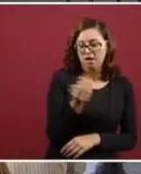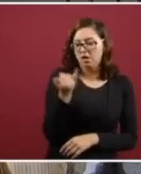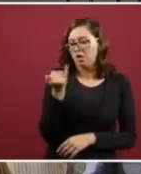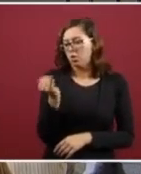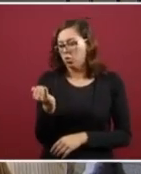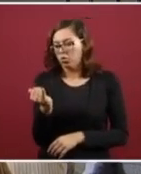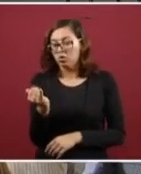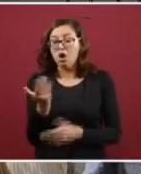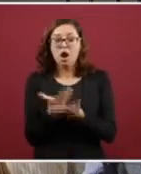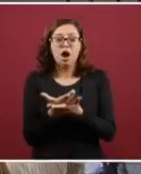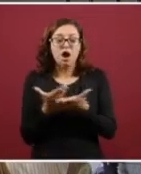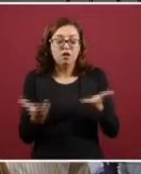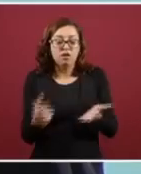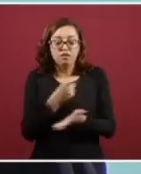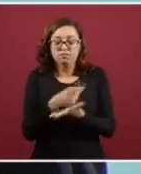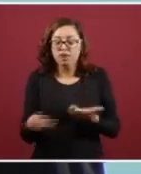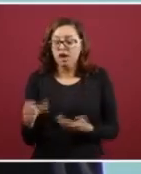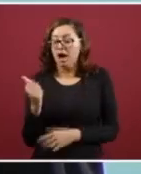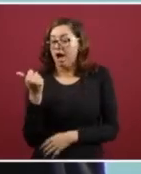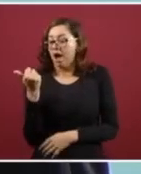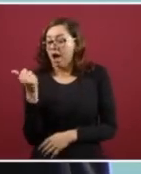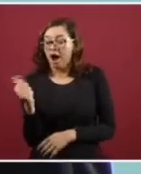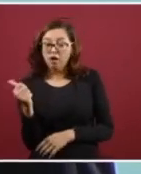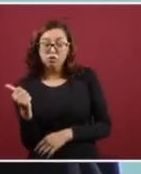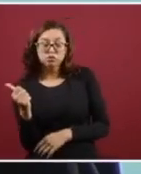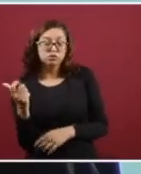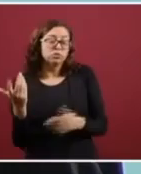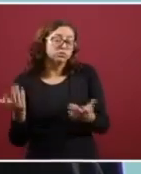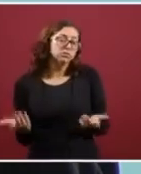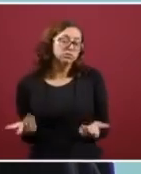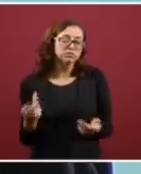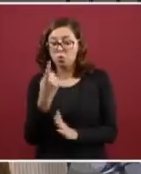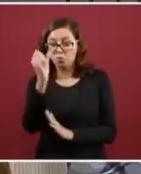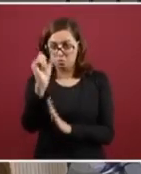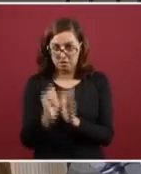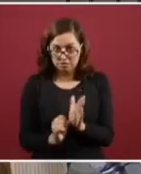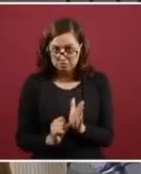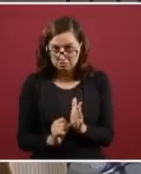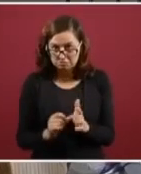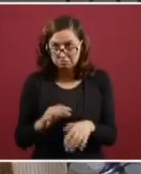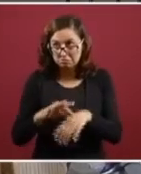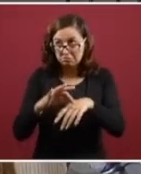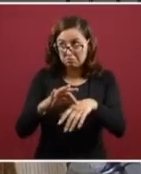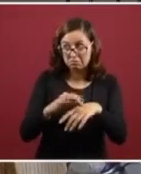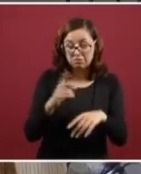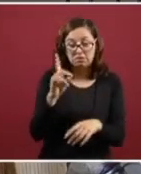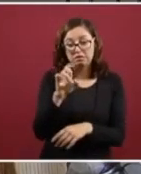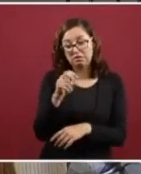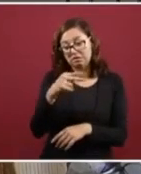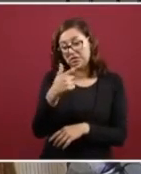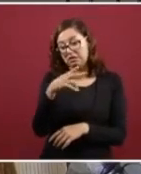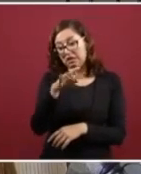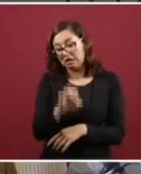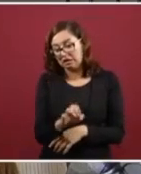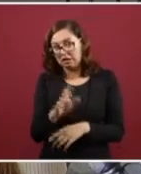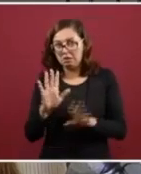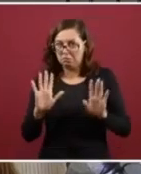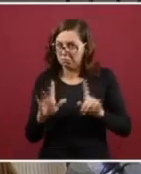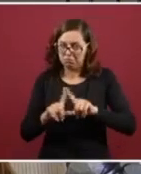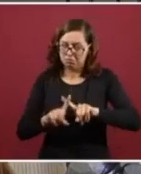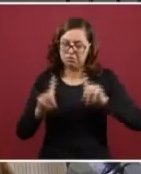ocurría en agosto, pero nótese que no cambia la operación. Sí es cierto que este año